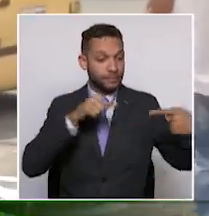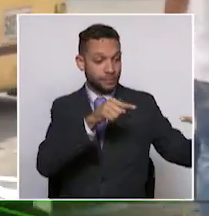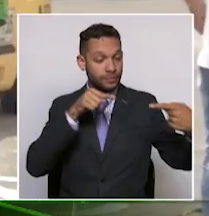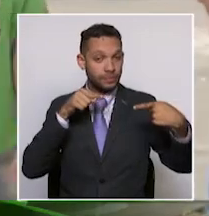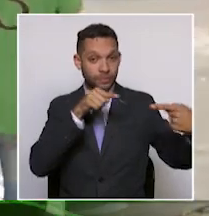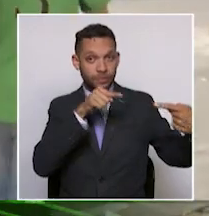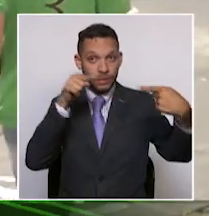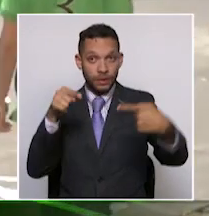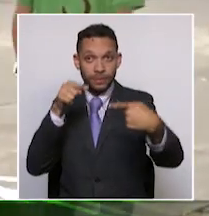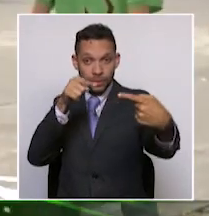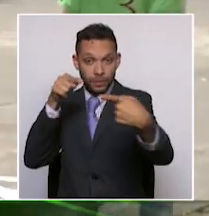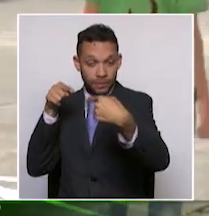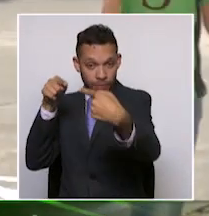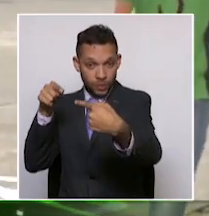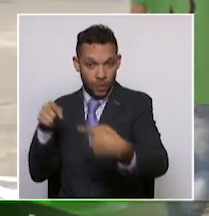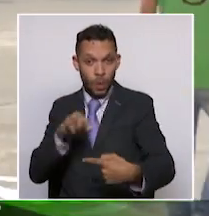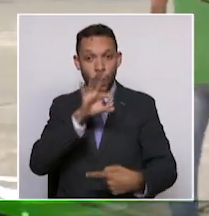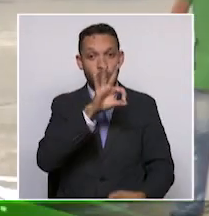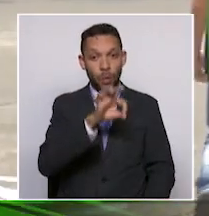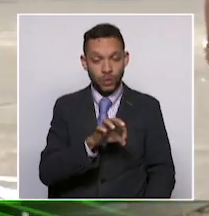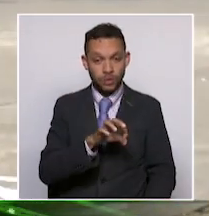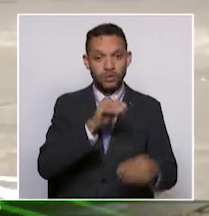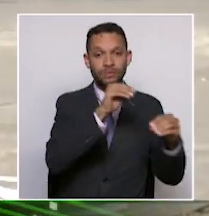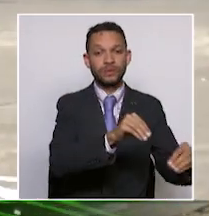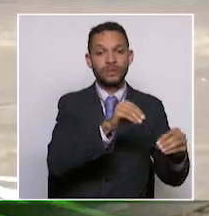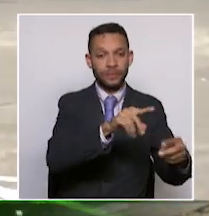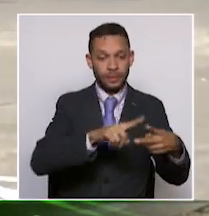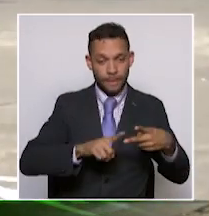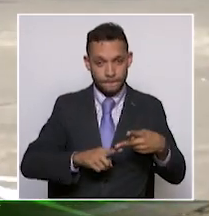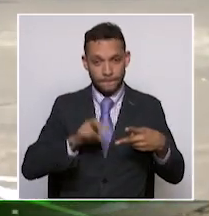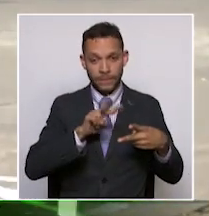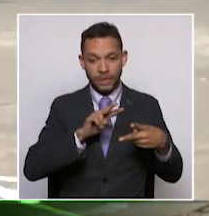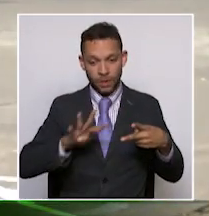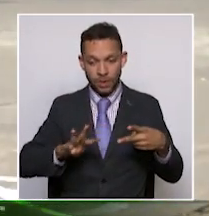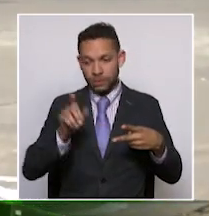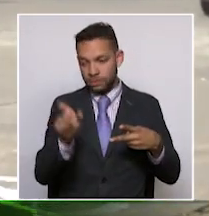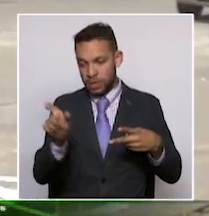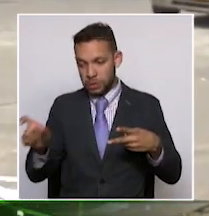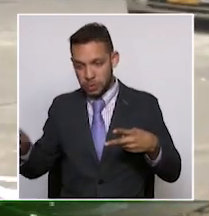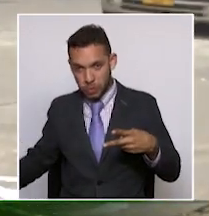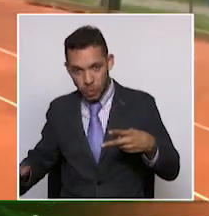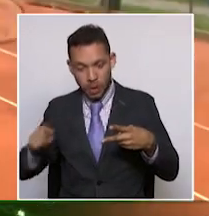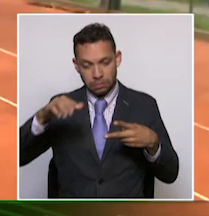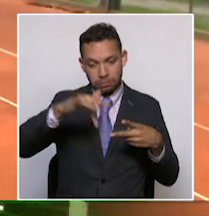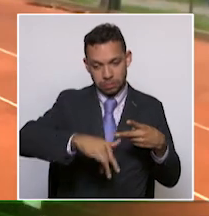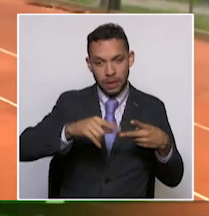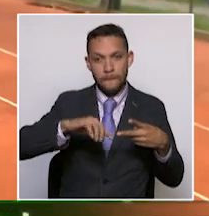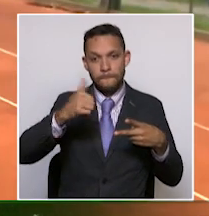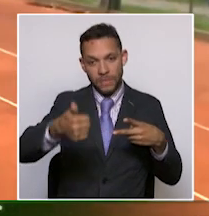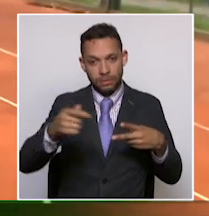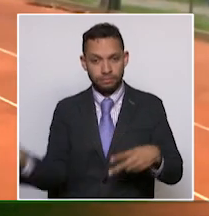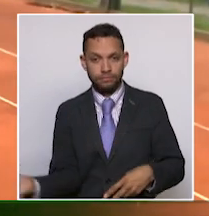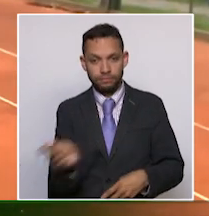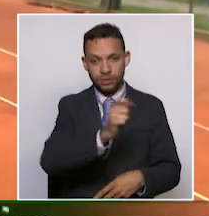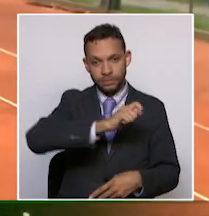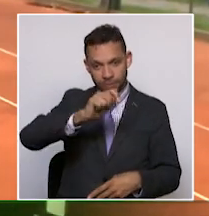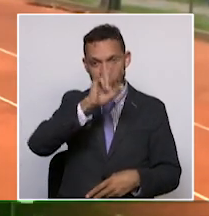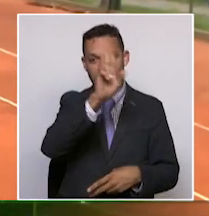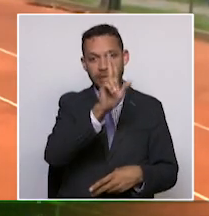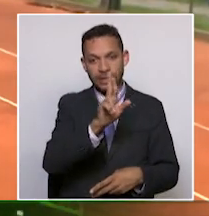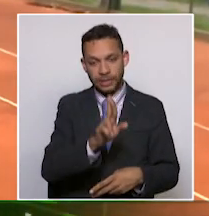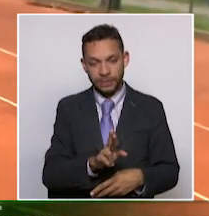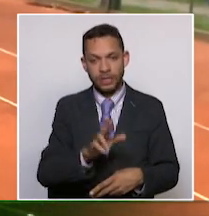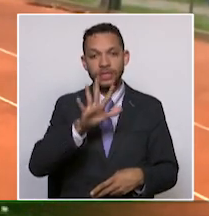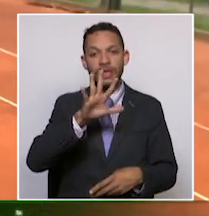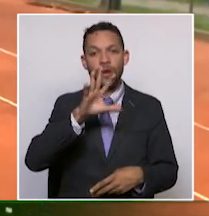o sea, son 8 entrenadores, 24 deportistas. Es un torneo muy, muy bueno. La Liga Risaraldense de Tenis cumplirá 50